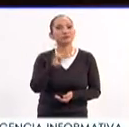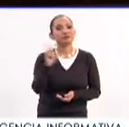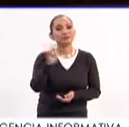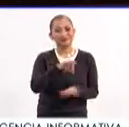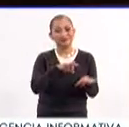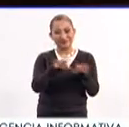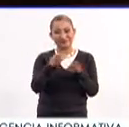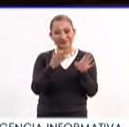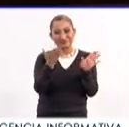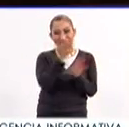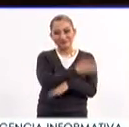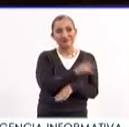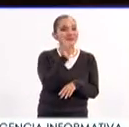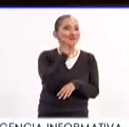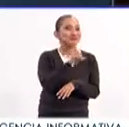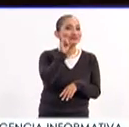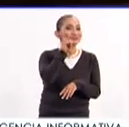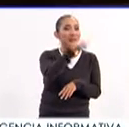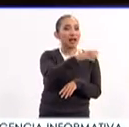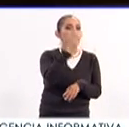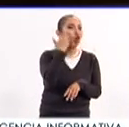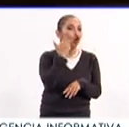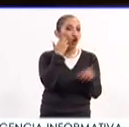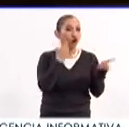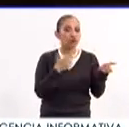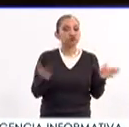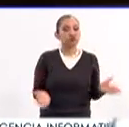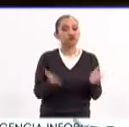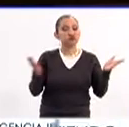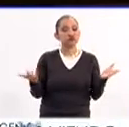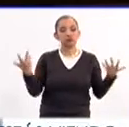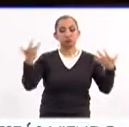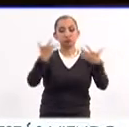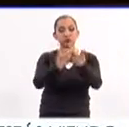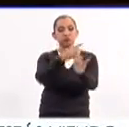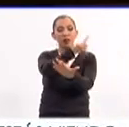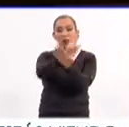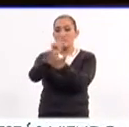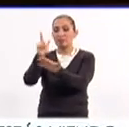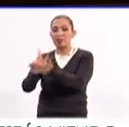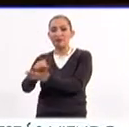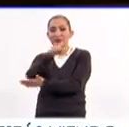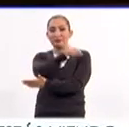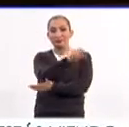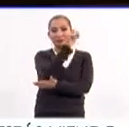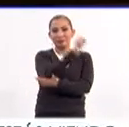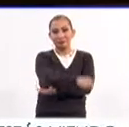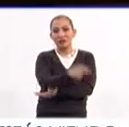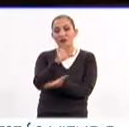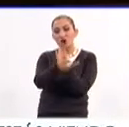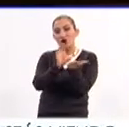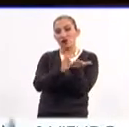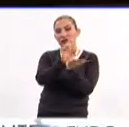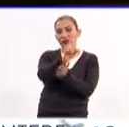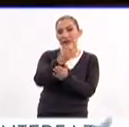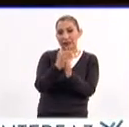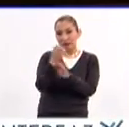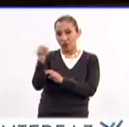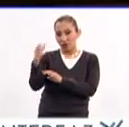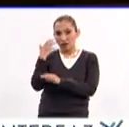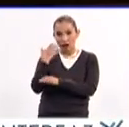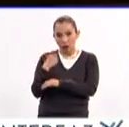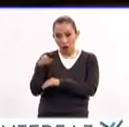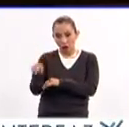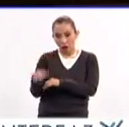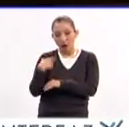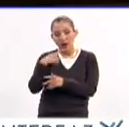trabajo que hicimos con las mujeres ahí en Nuevo León, promovimos la armonización legislativa de la Constitución del Estado de Nuevo León